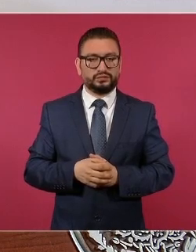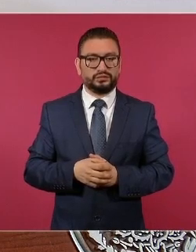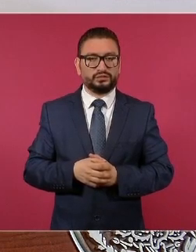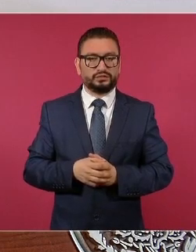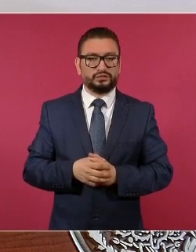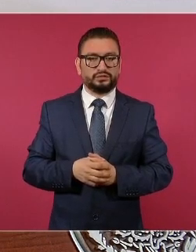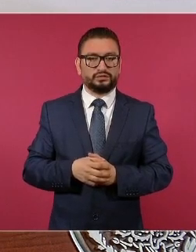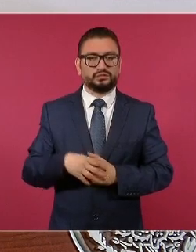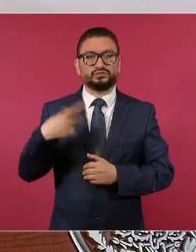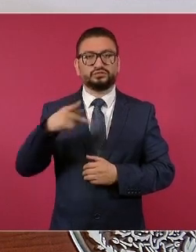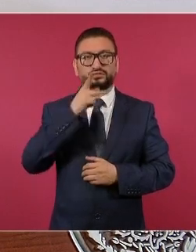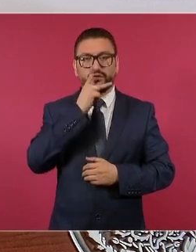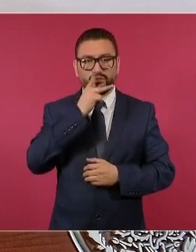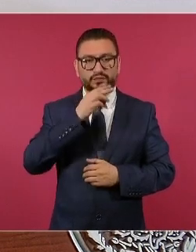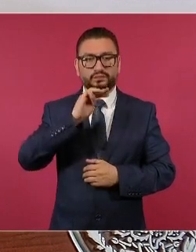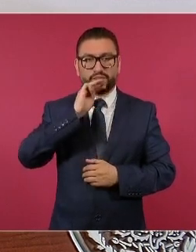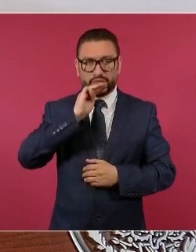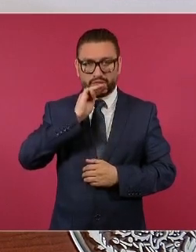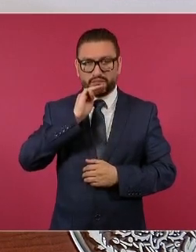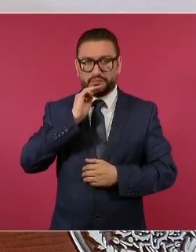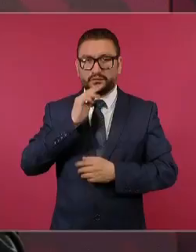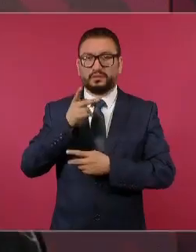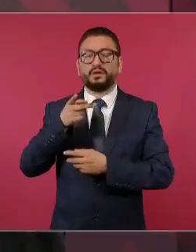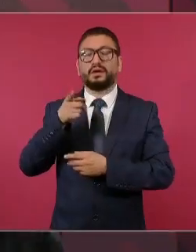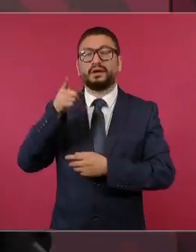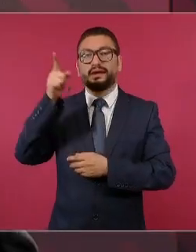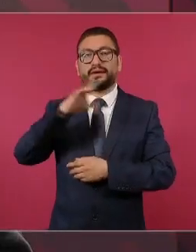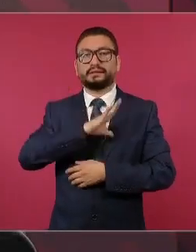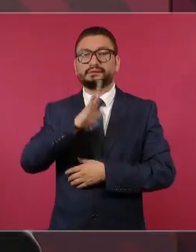de refugiados y de españoles.